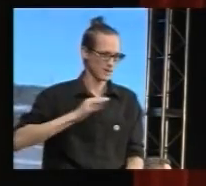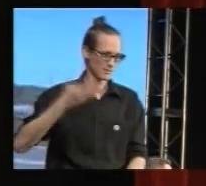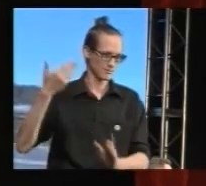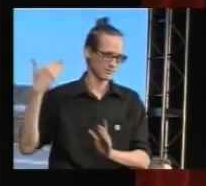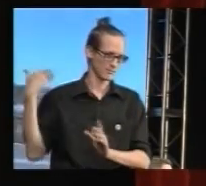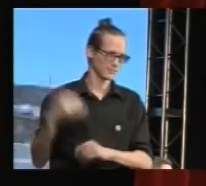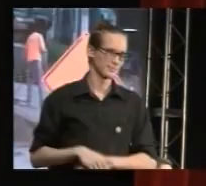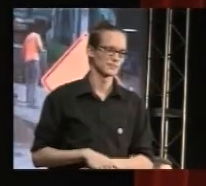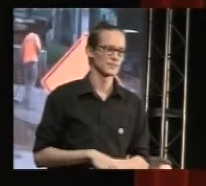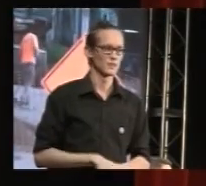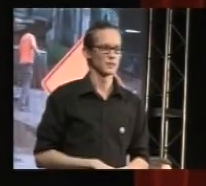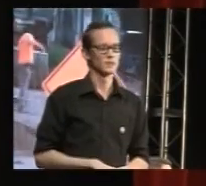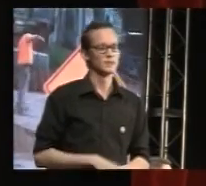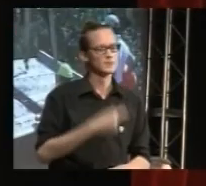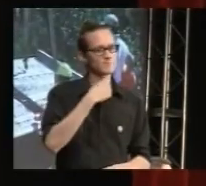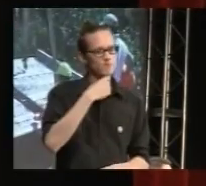aquí